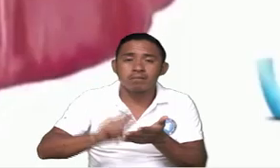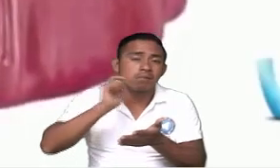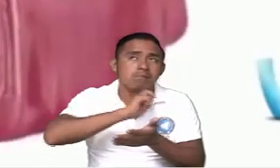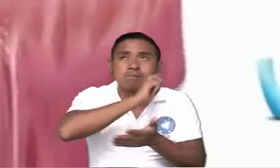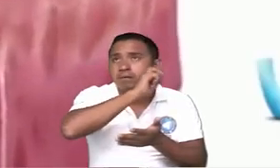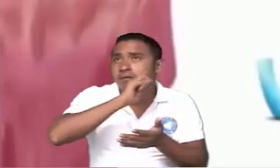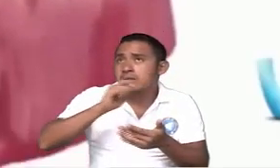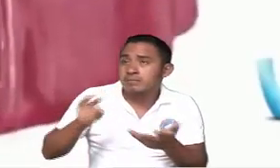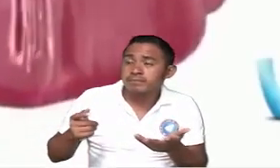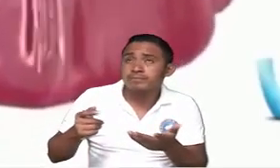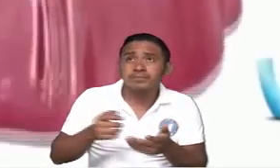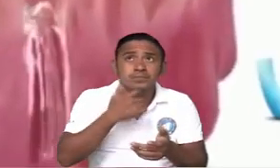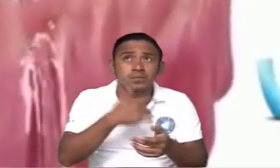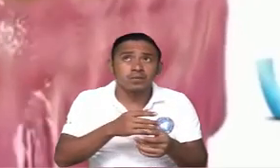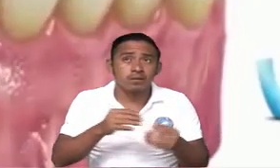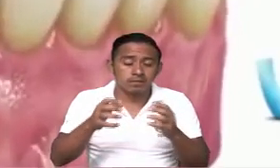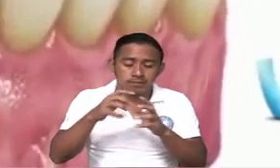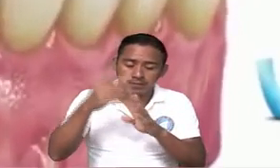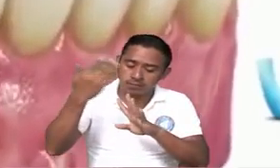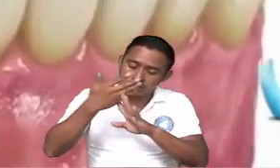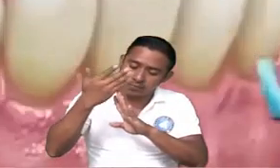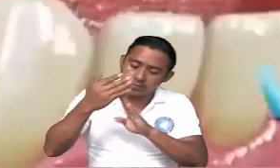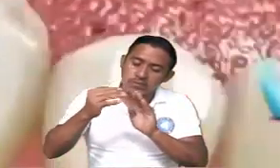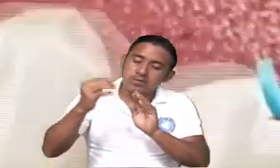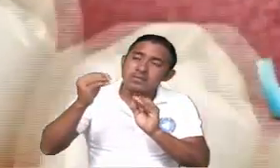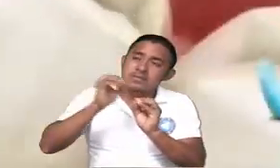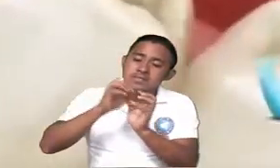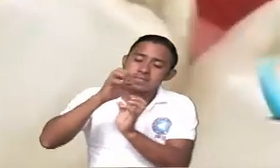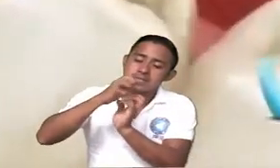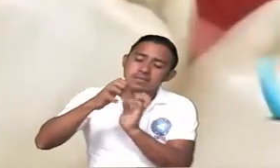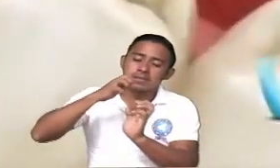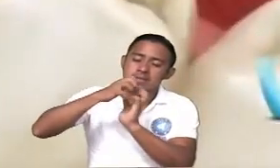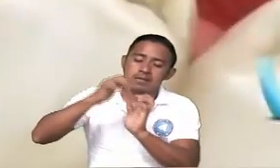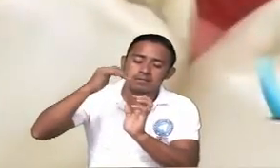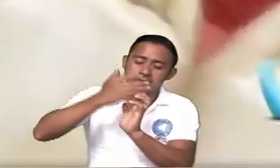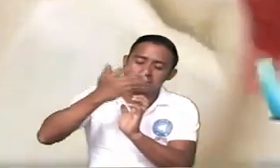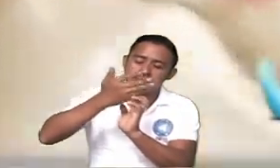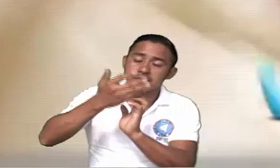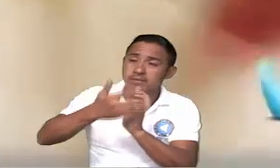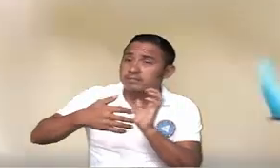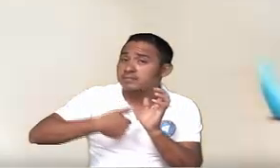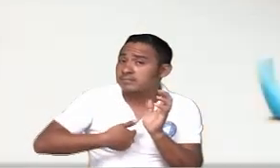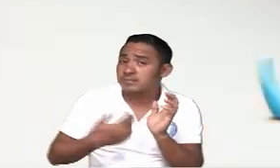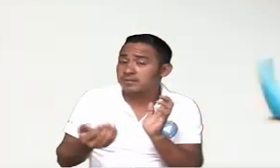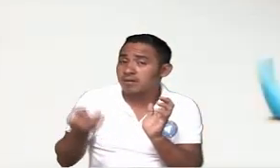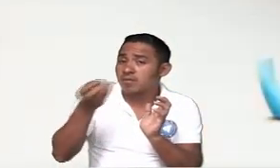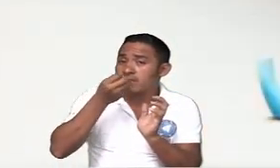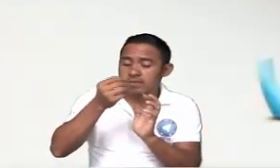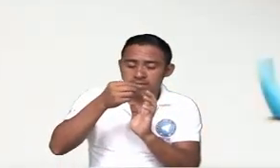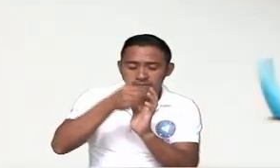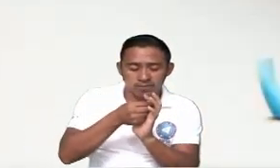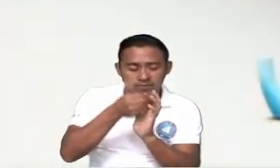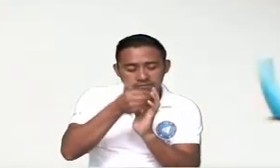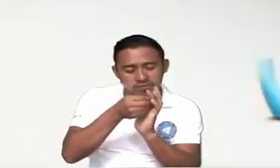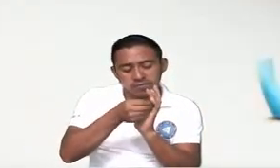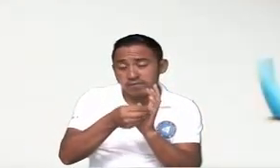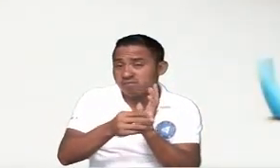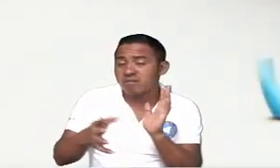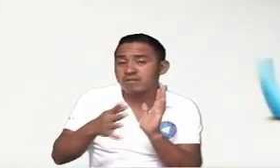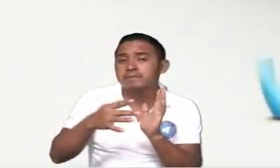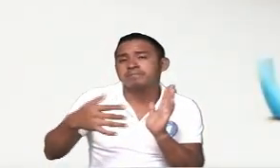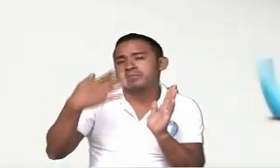que a nivel de los espacios dentales ahí se acumula residuos de alimentación y esto pues genera la putrefacción del mismo y